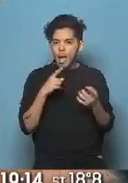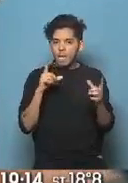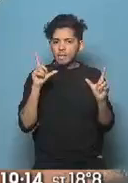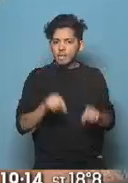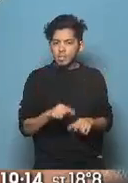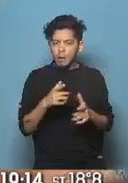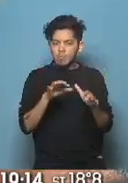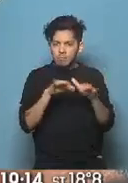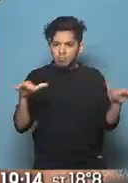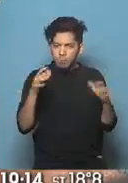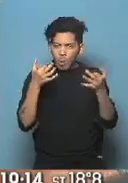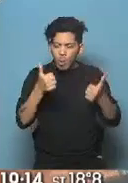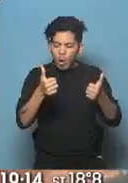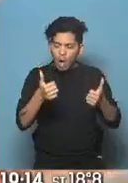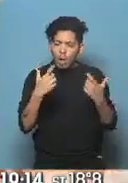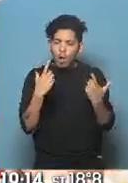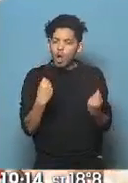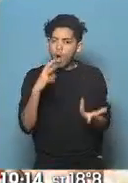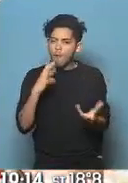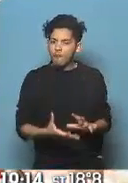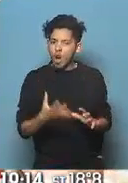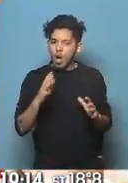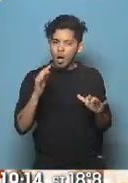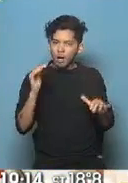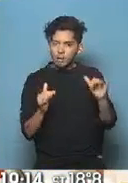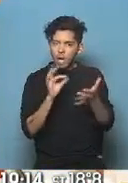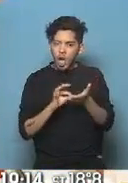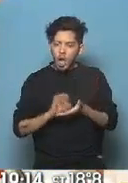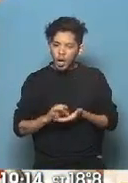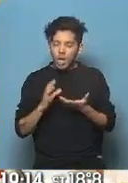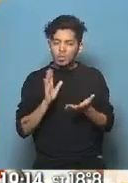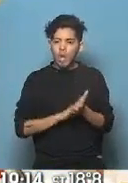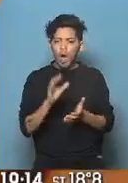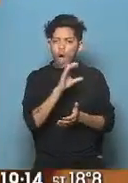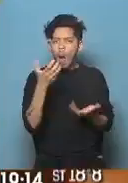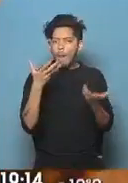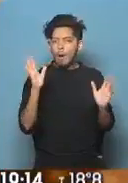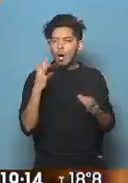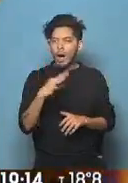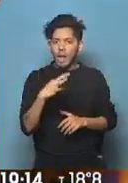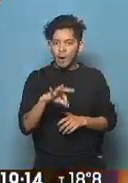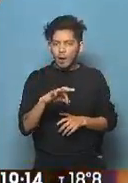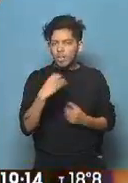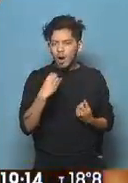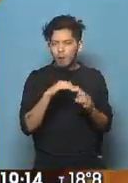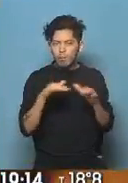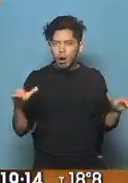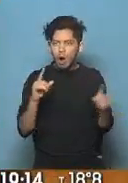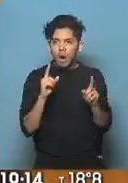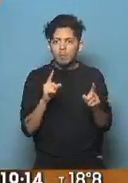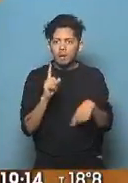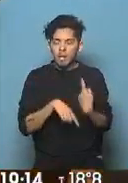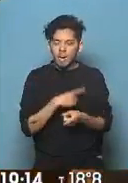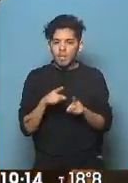bien equilibrado en términos de cómo se balancea esa corrección de las cuentas públicas que tenemos que hacer. ¿Cómo se puede sostener